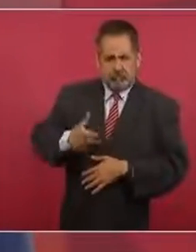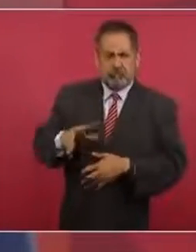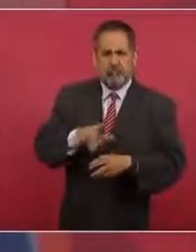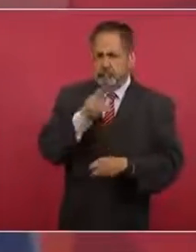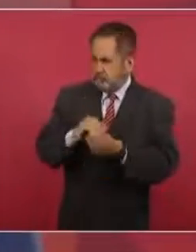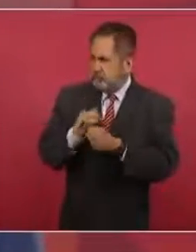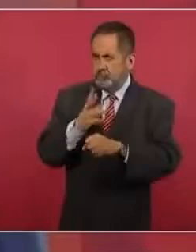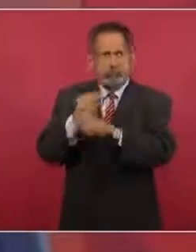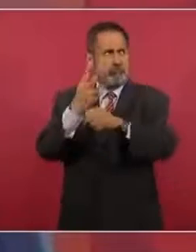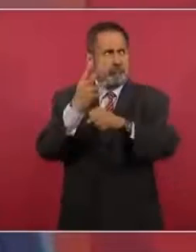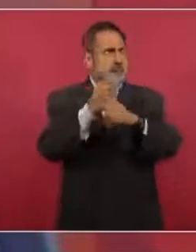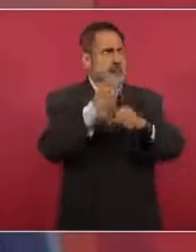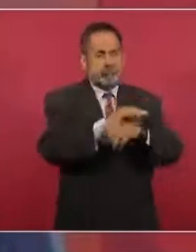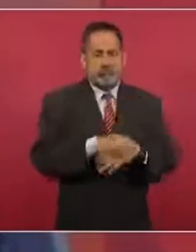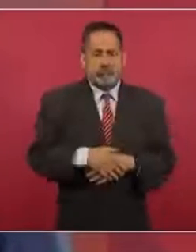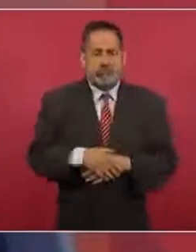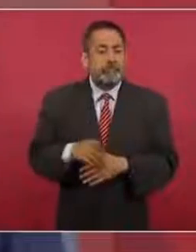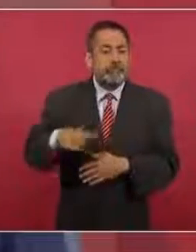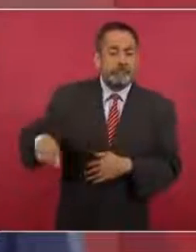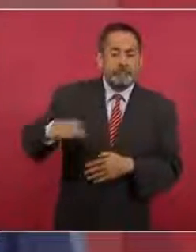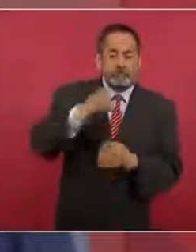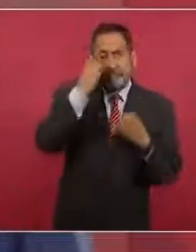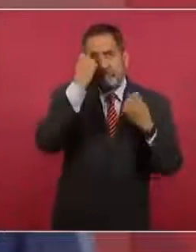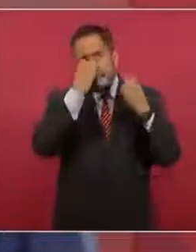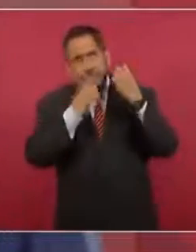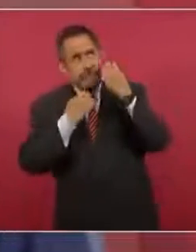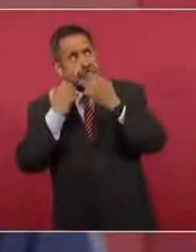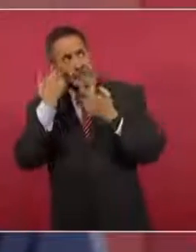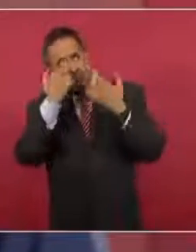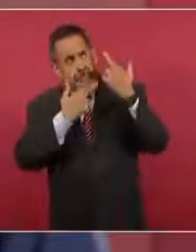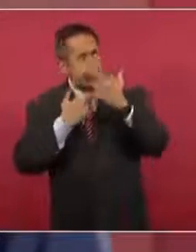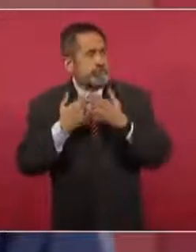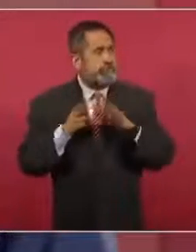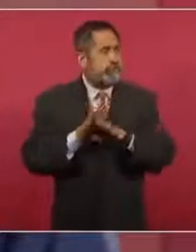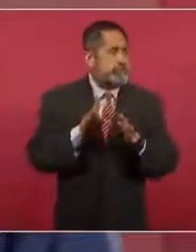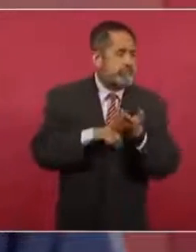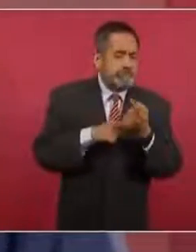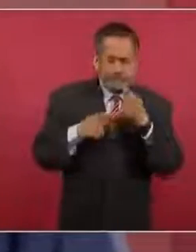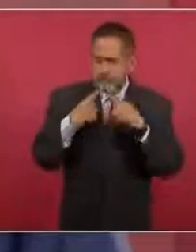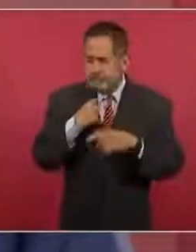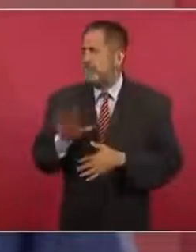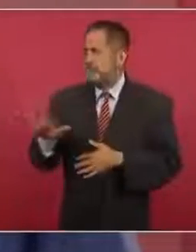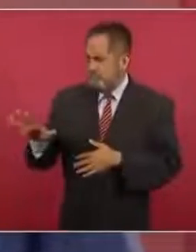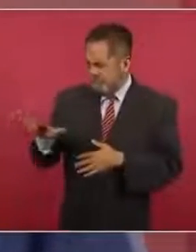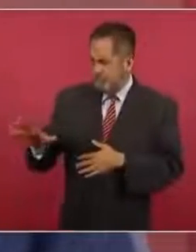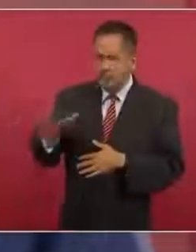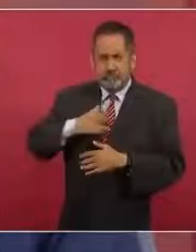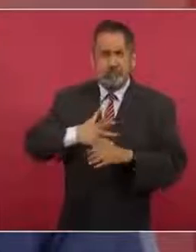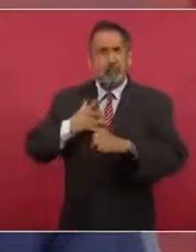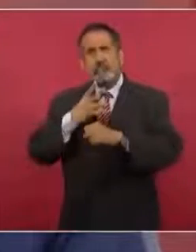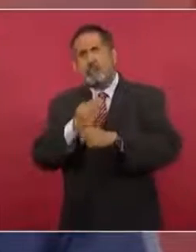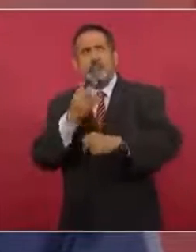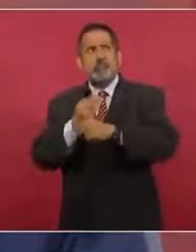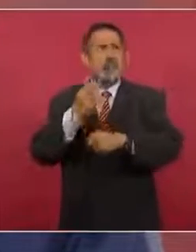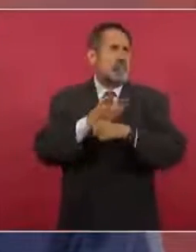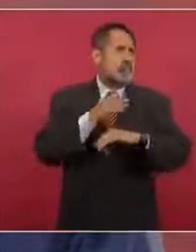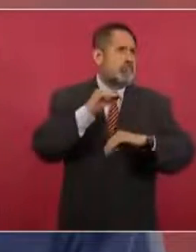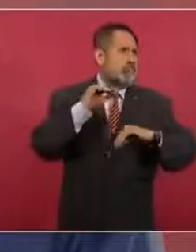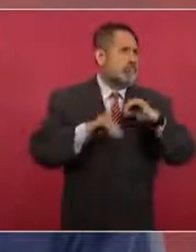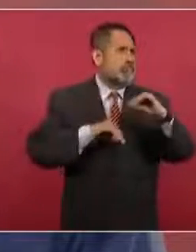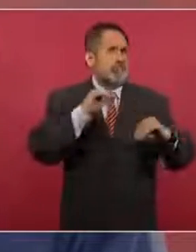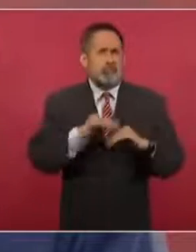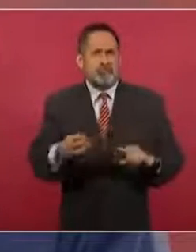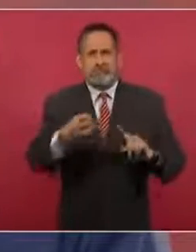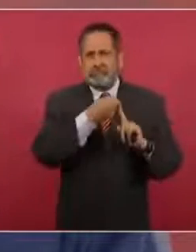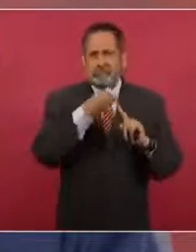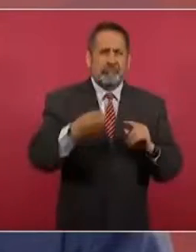se hizo un dictamen para la reparación de la